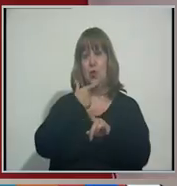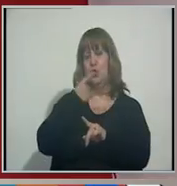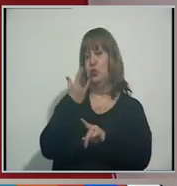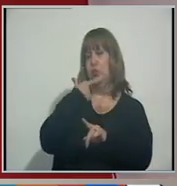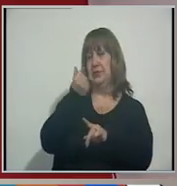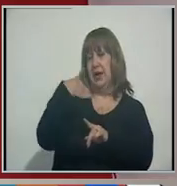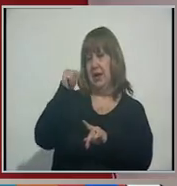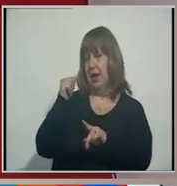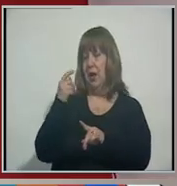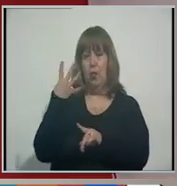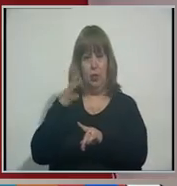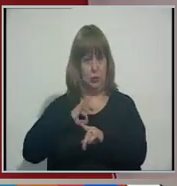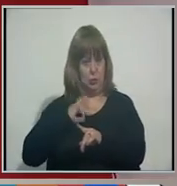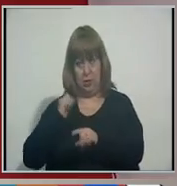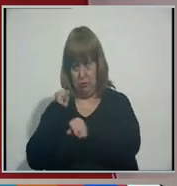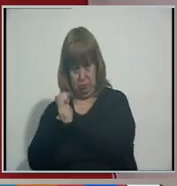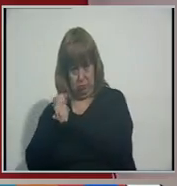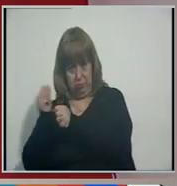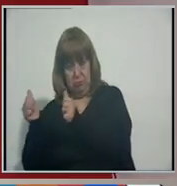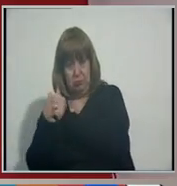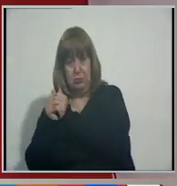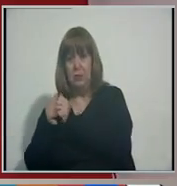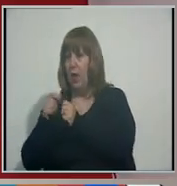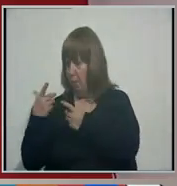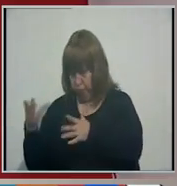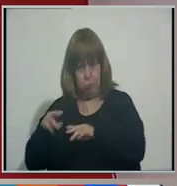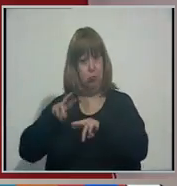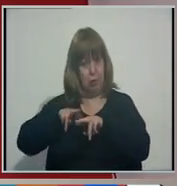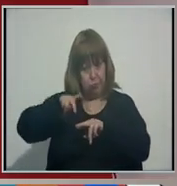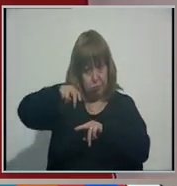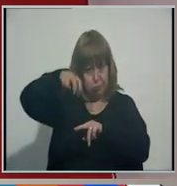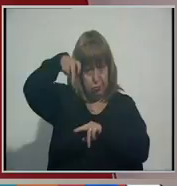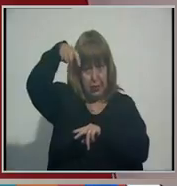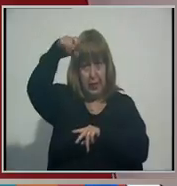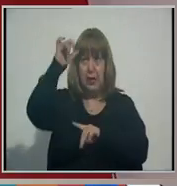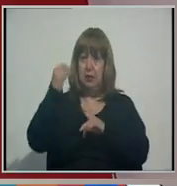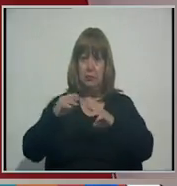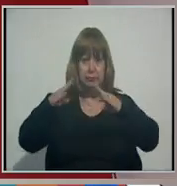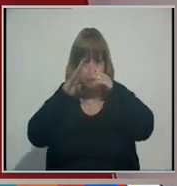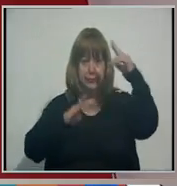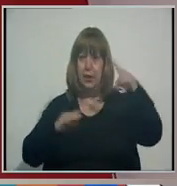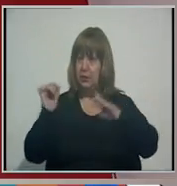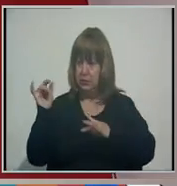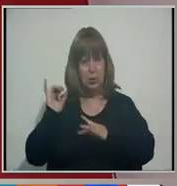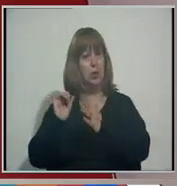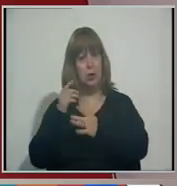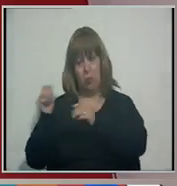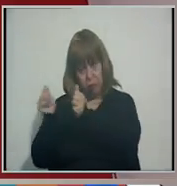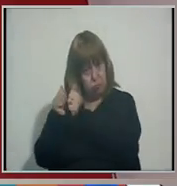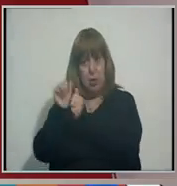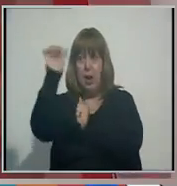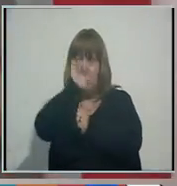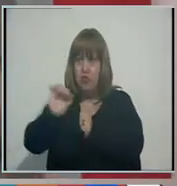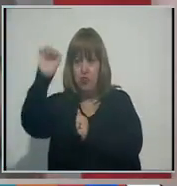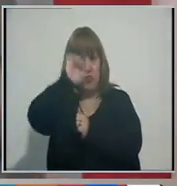4 años que trabaja uh-huh. en la pintura. ¿También se sube escalera? Absolutamente lo mismo que yo, a la par mía, lija. Pero qué bien. Sí, sí, sí. ¿Tus